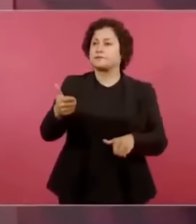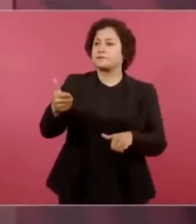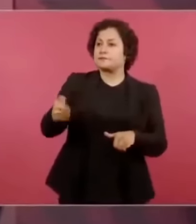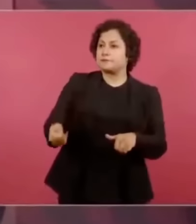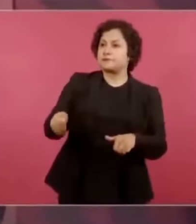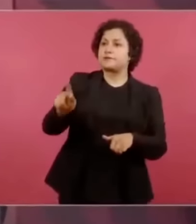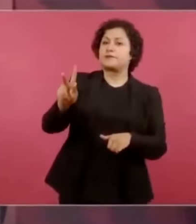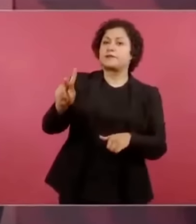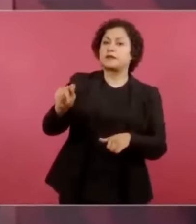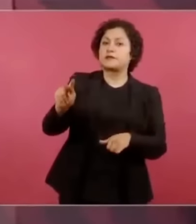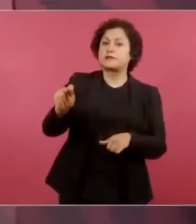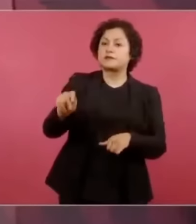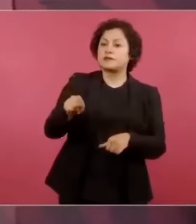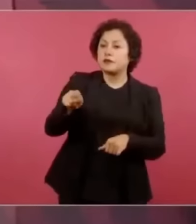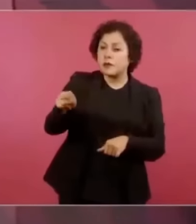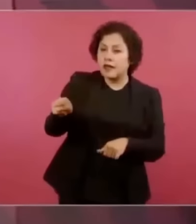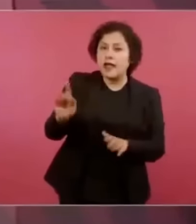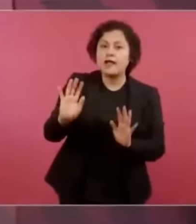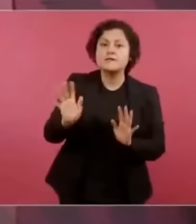que había